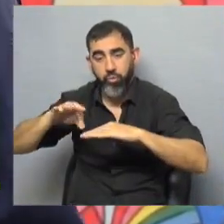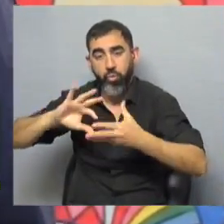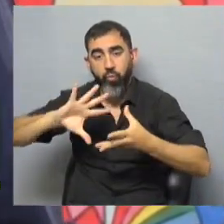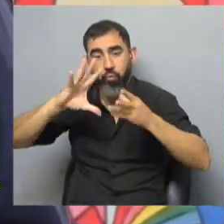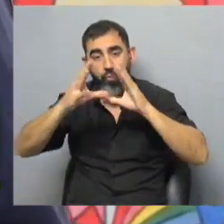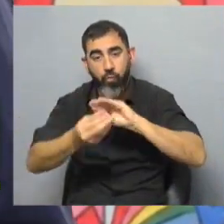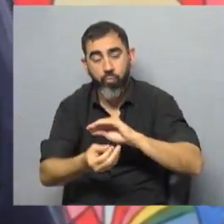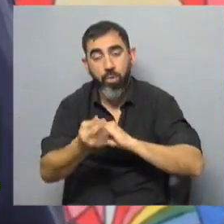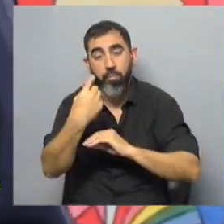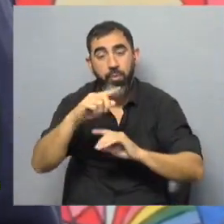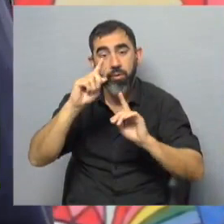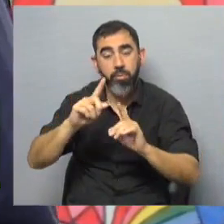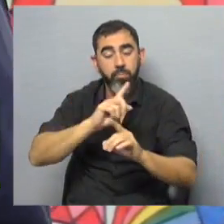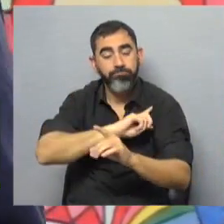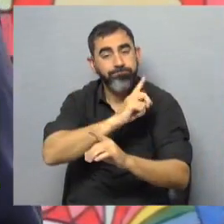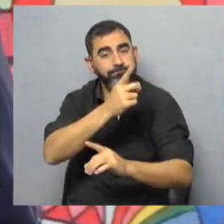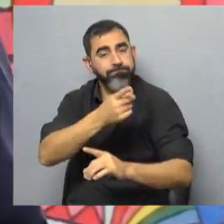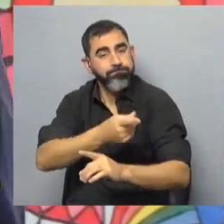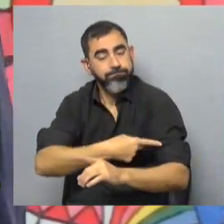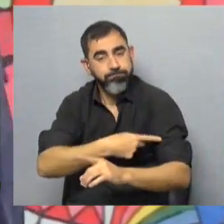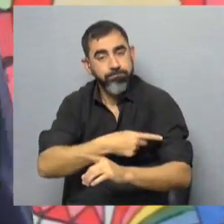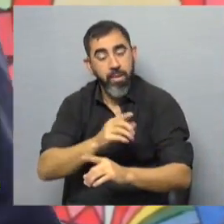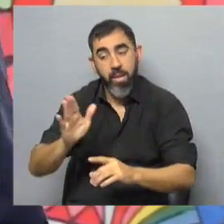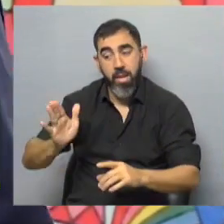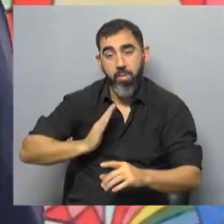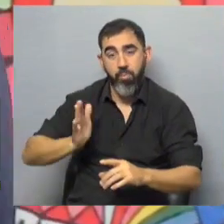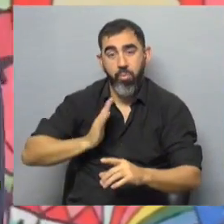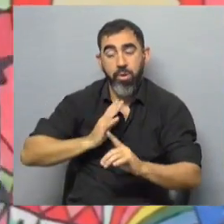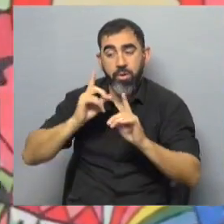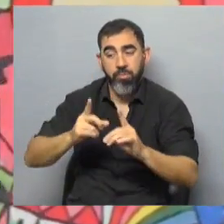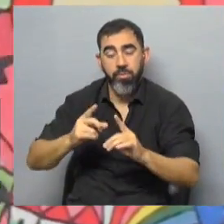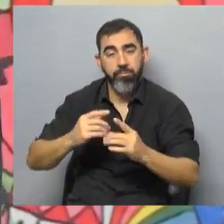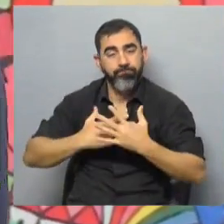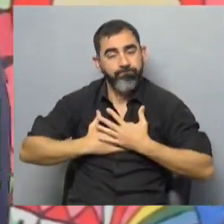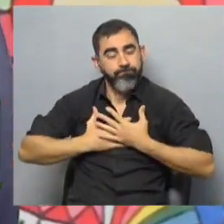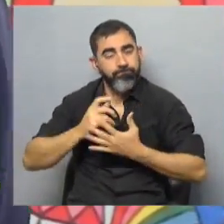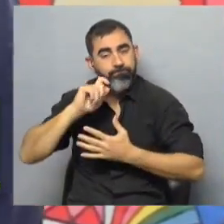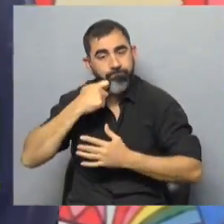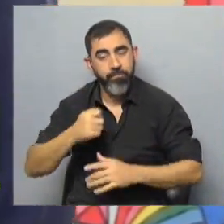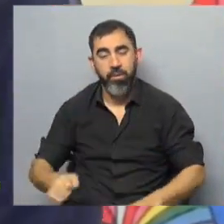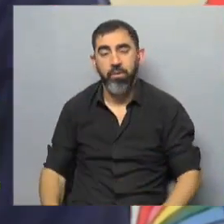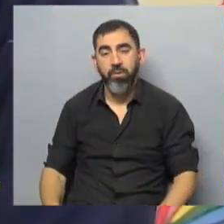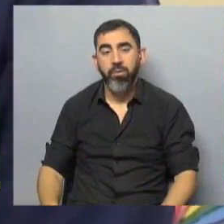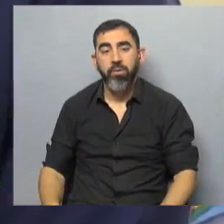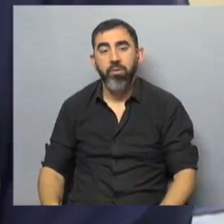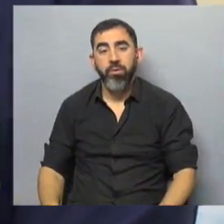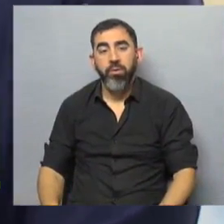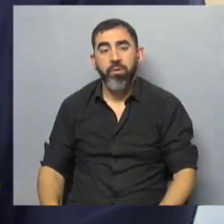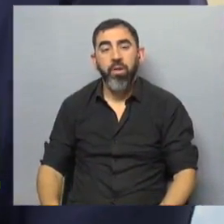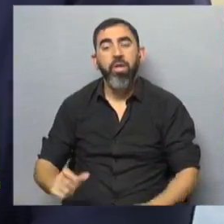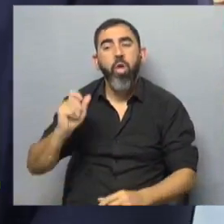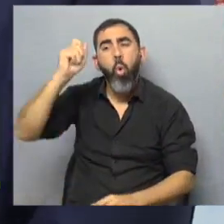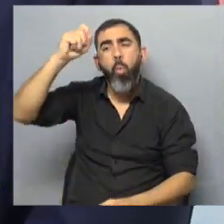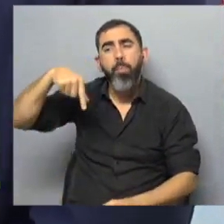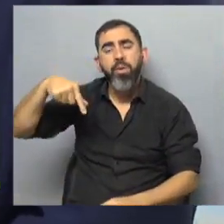que tenga como ese potencial para que a ellas mismas les resulte algo apropiable. ¿Cuál fue la devolución que tuvieron de